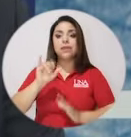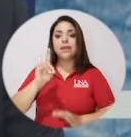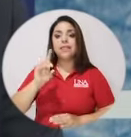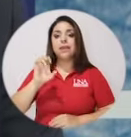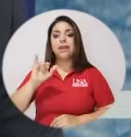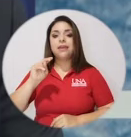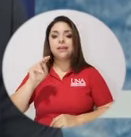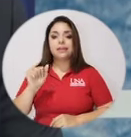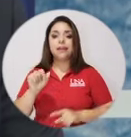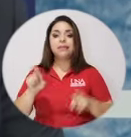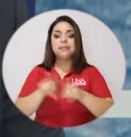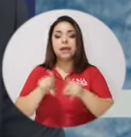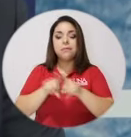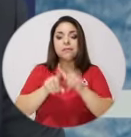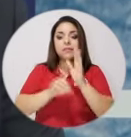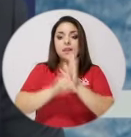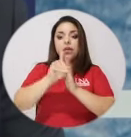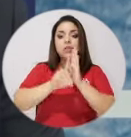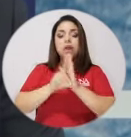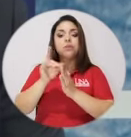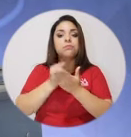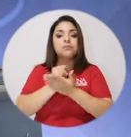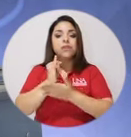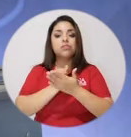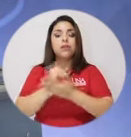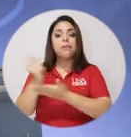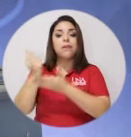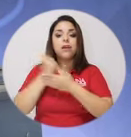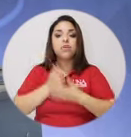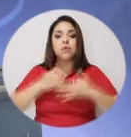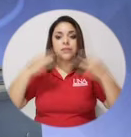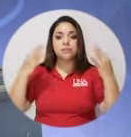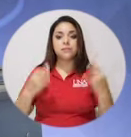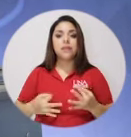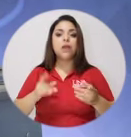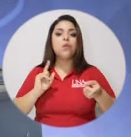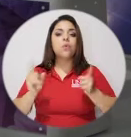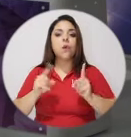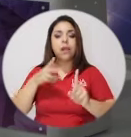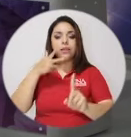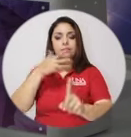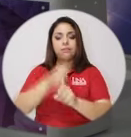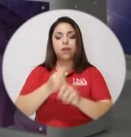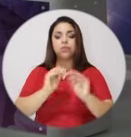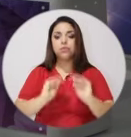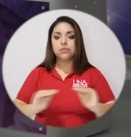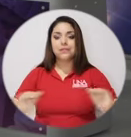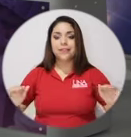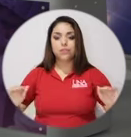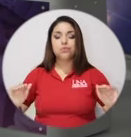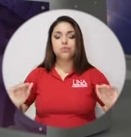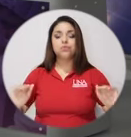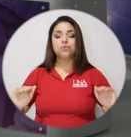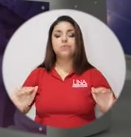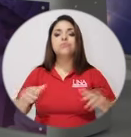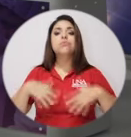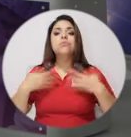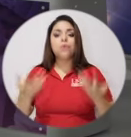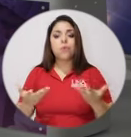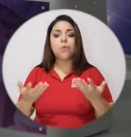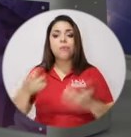INEINA también se están desarrollando investigaciones que nos permitan determinar cuál es el impacto en los niños y en las niñas,